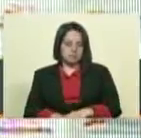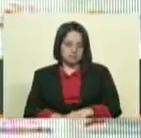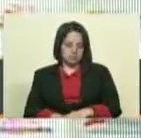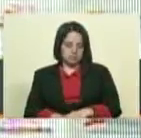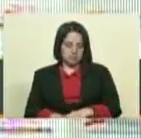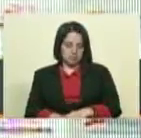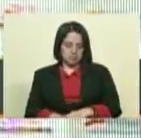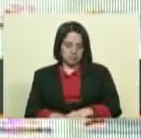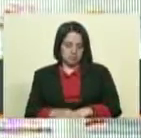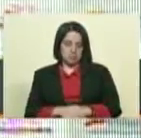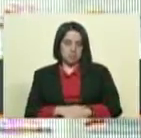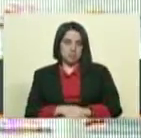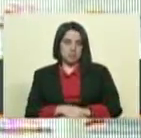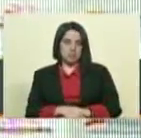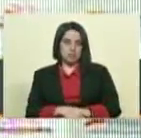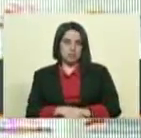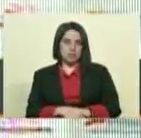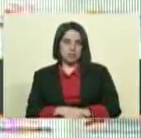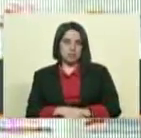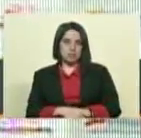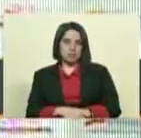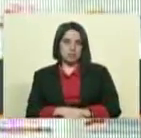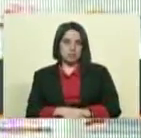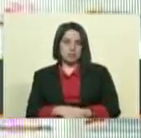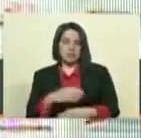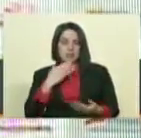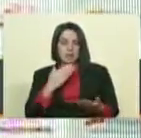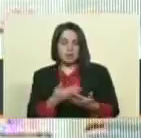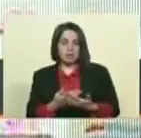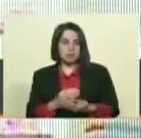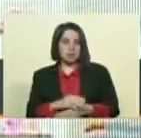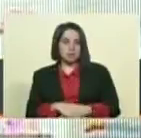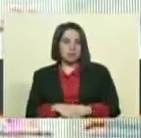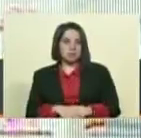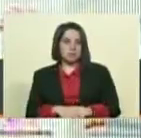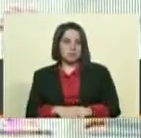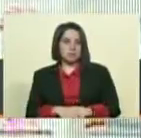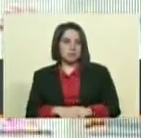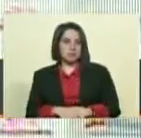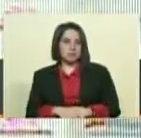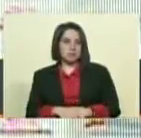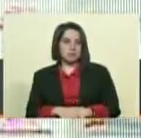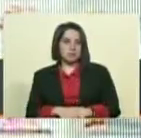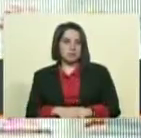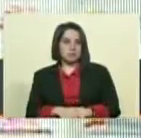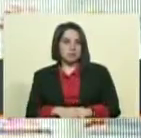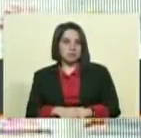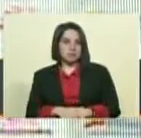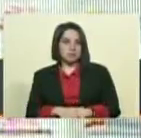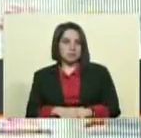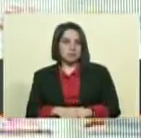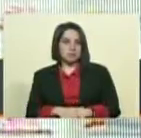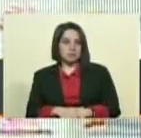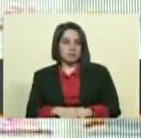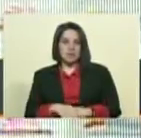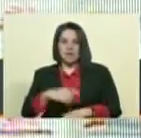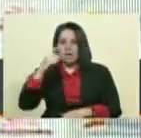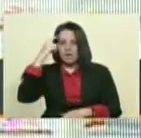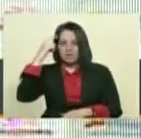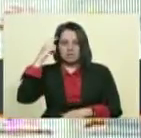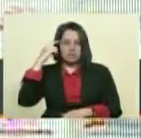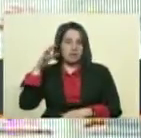Eso es un chiste, pero entre nosotros. Gracias. Gracias, mi comandante. Muchas gracias. Bueno. Hay que saber dónde estamos